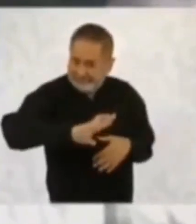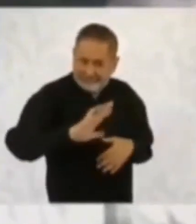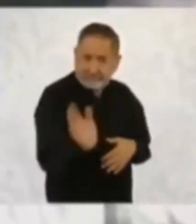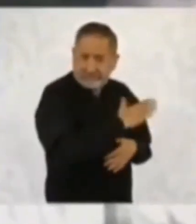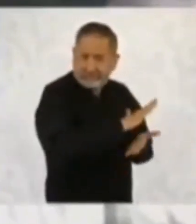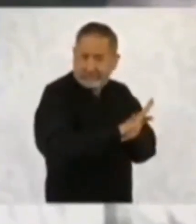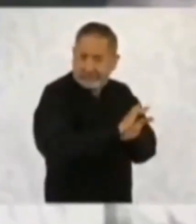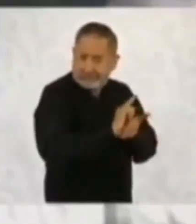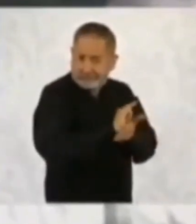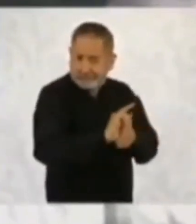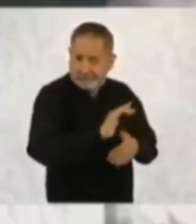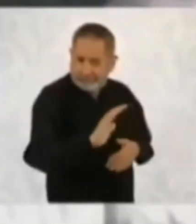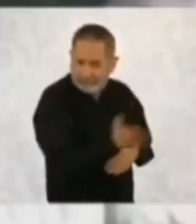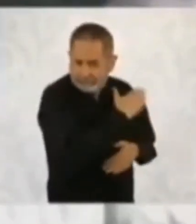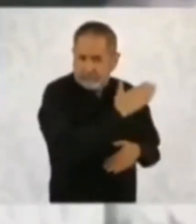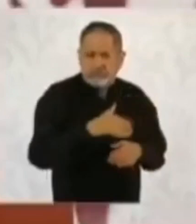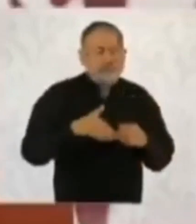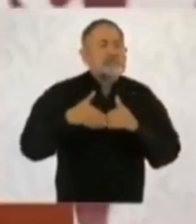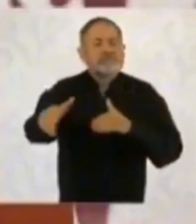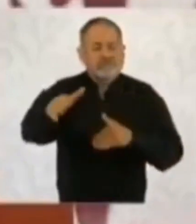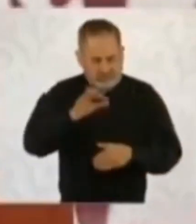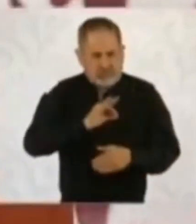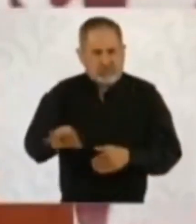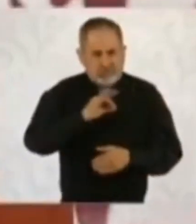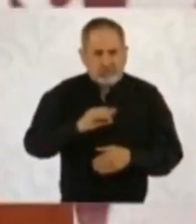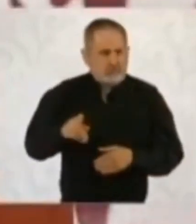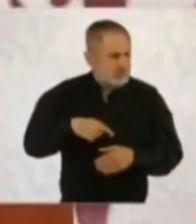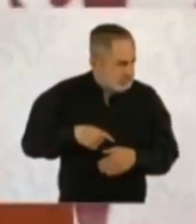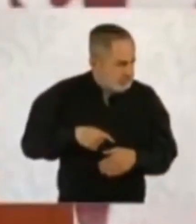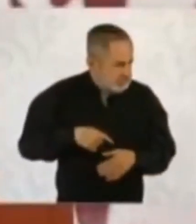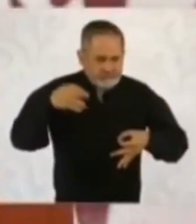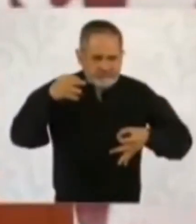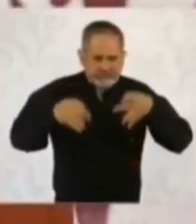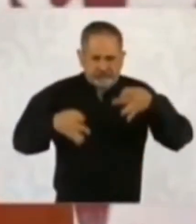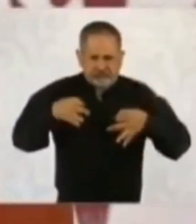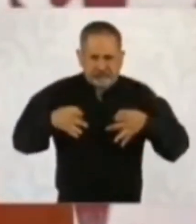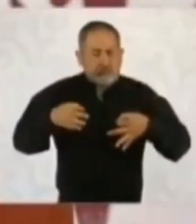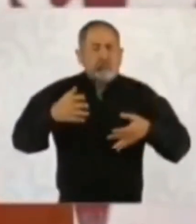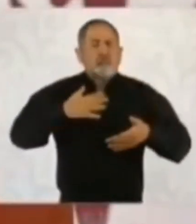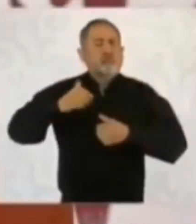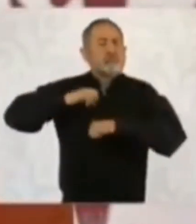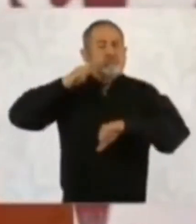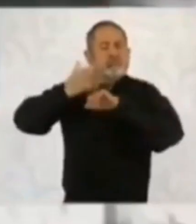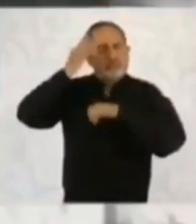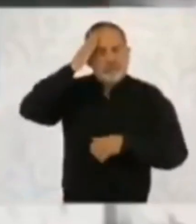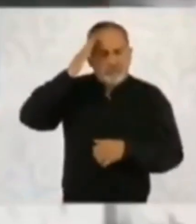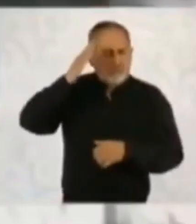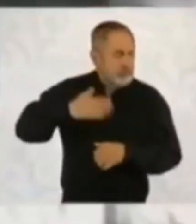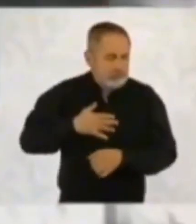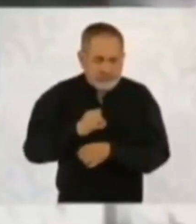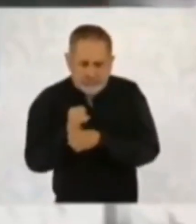fundamental, vamos a poder tener esa capacidad nosotros, no como autoridad, sino como víctimas.